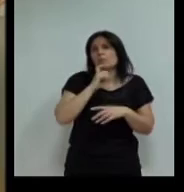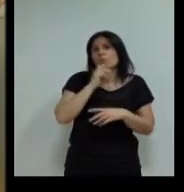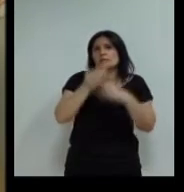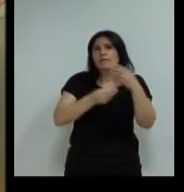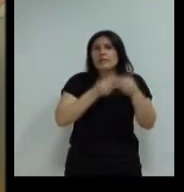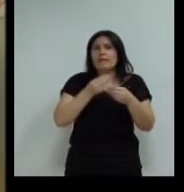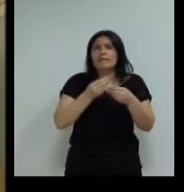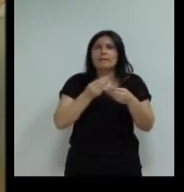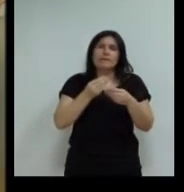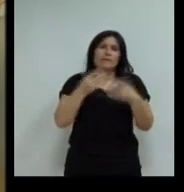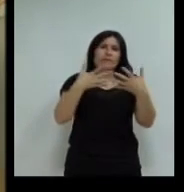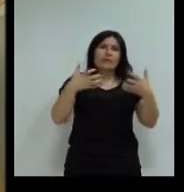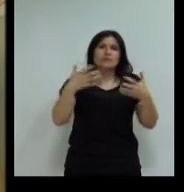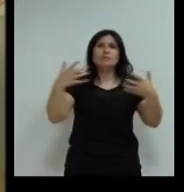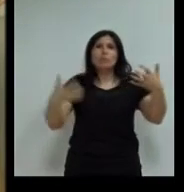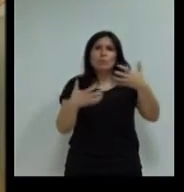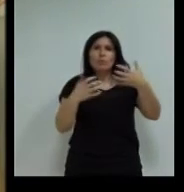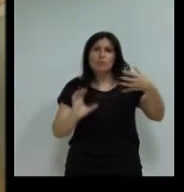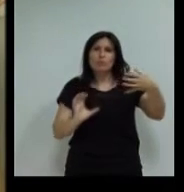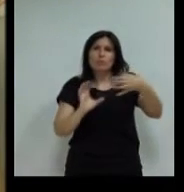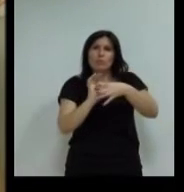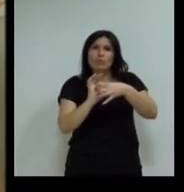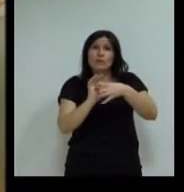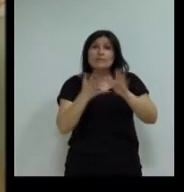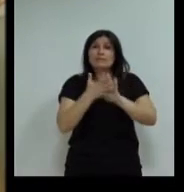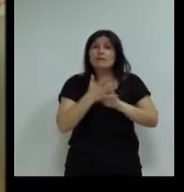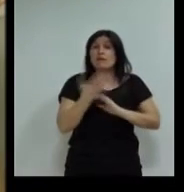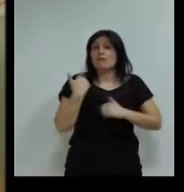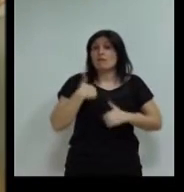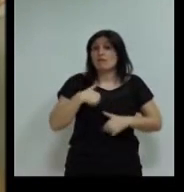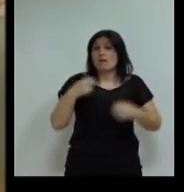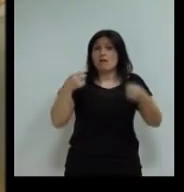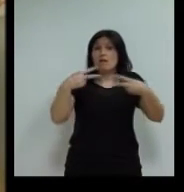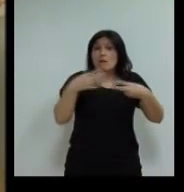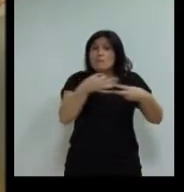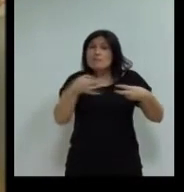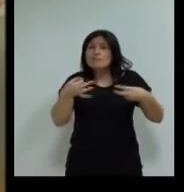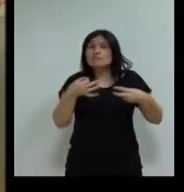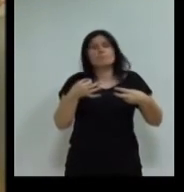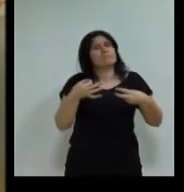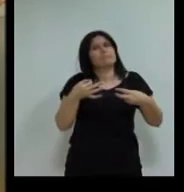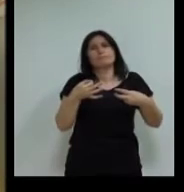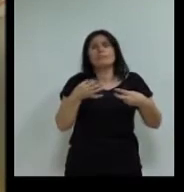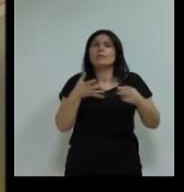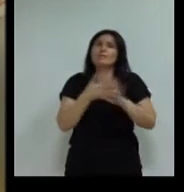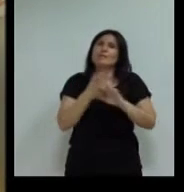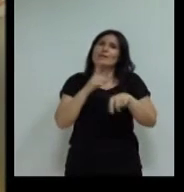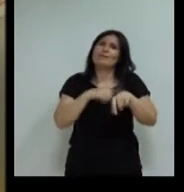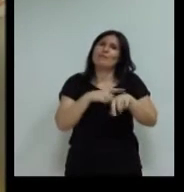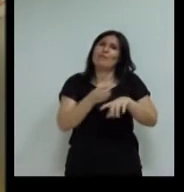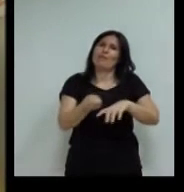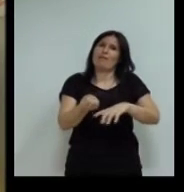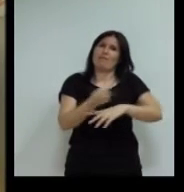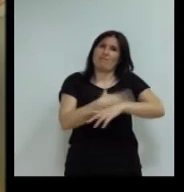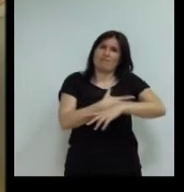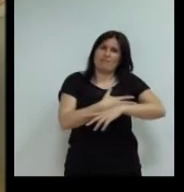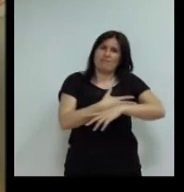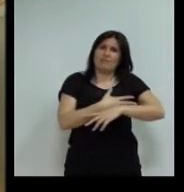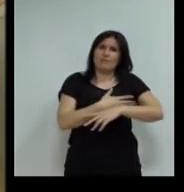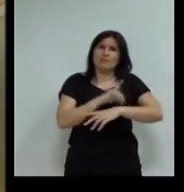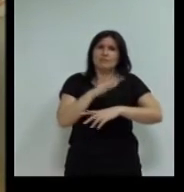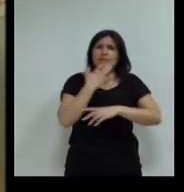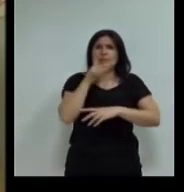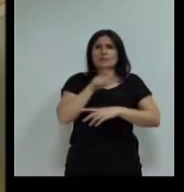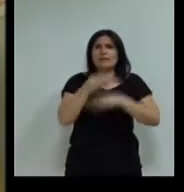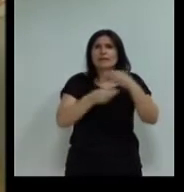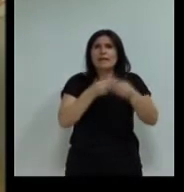subordinan las frases. Entonces no queda perfecto, pero por ejemplo te ahorra muchísimo tiempo a la hora de que la persona tenga